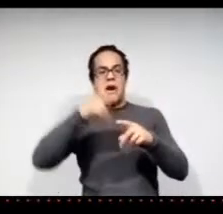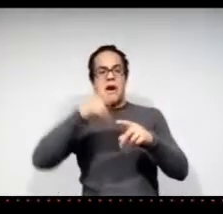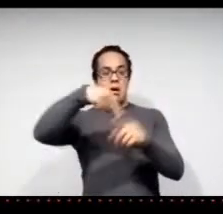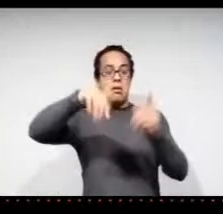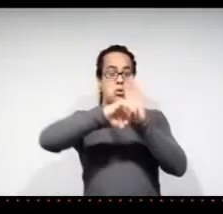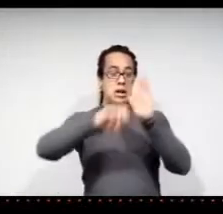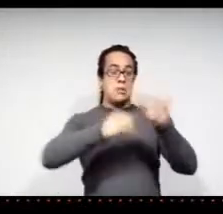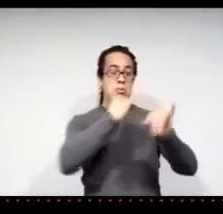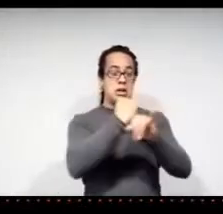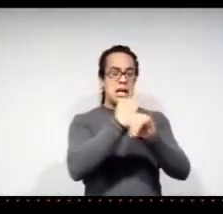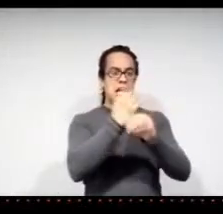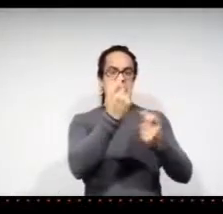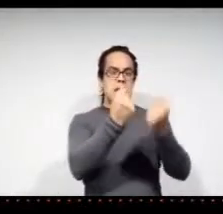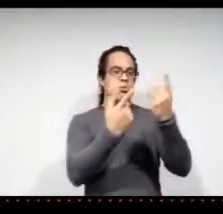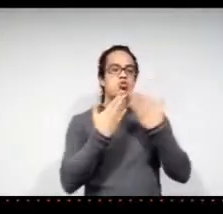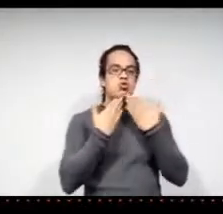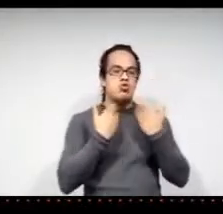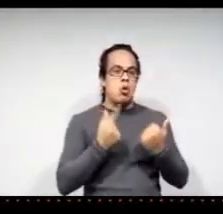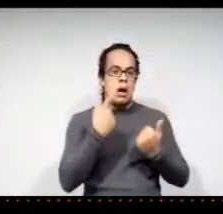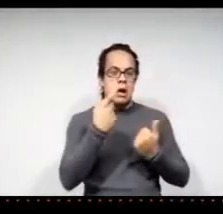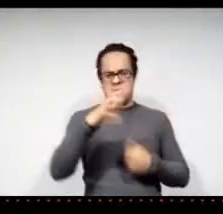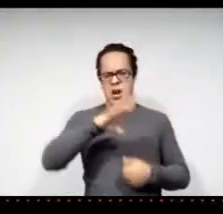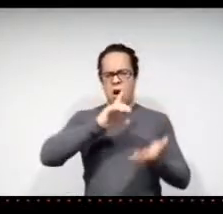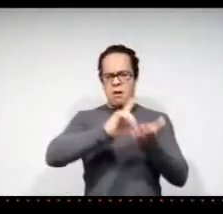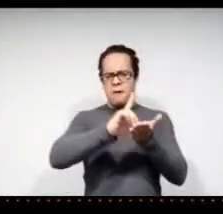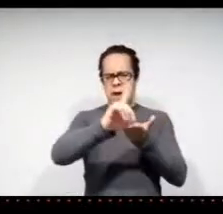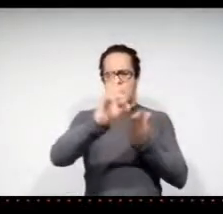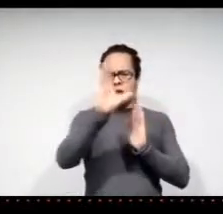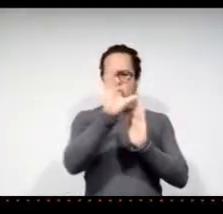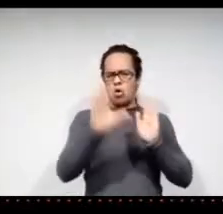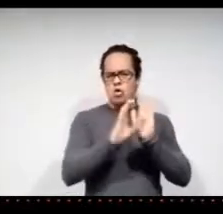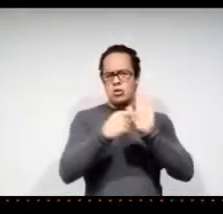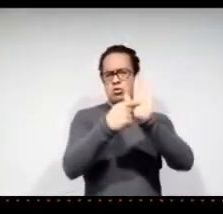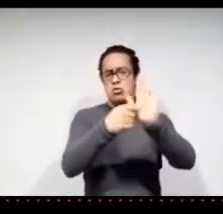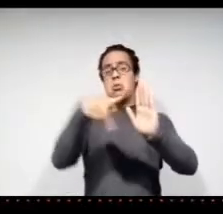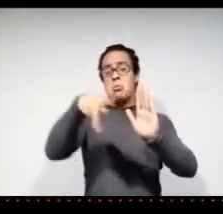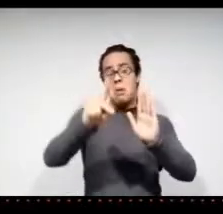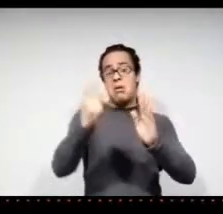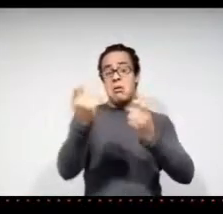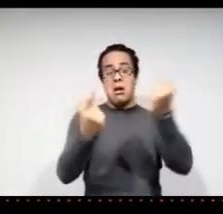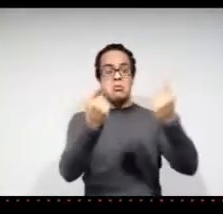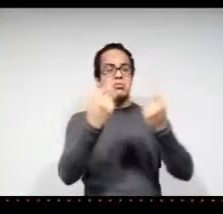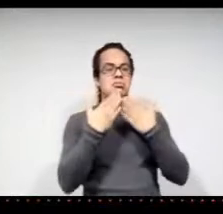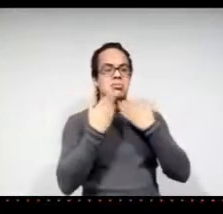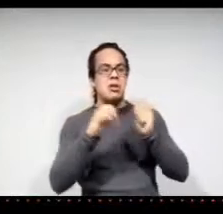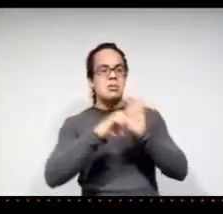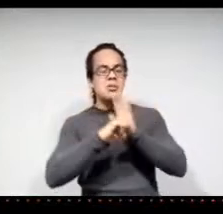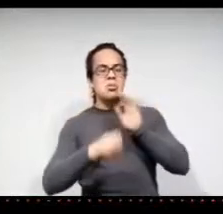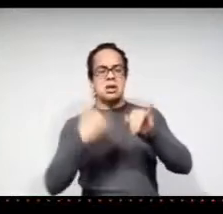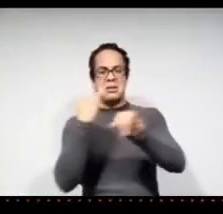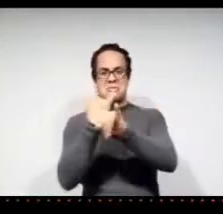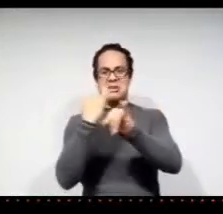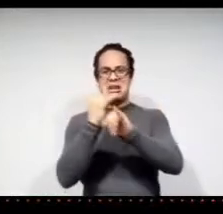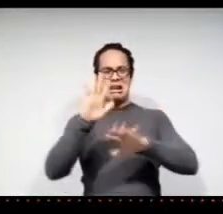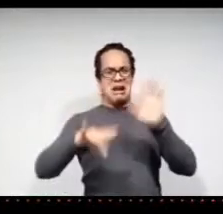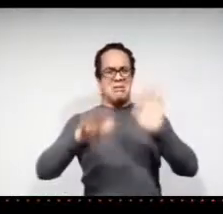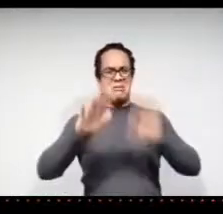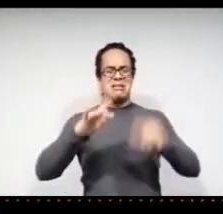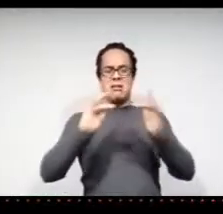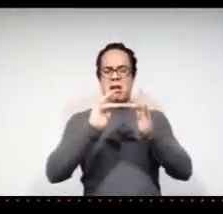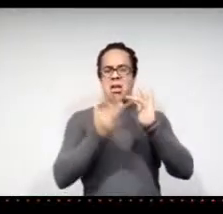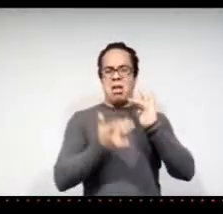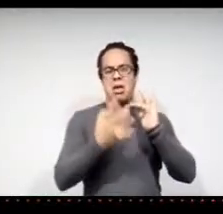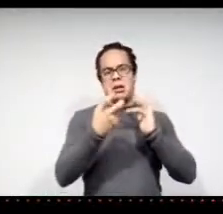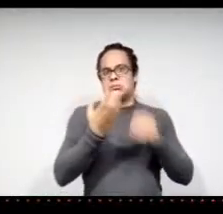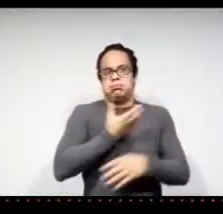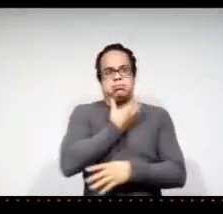sea derecho constitucional, pero el mensajito ese que nos aparece a cada rato de internet inestable ya también se convirtió en el pan